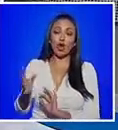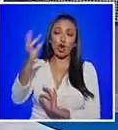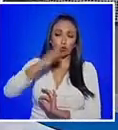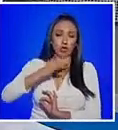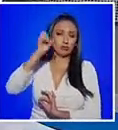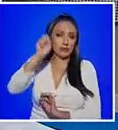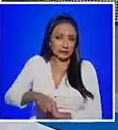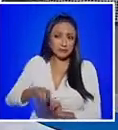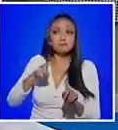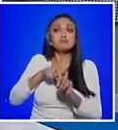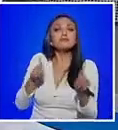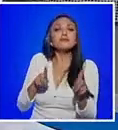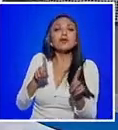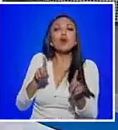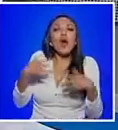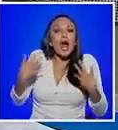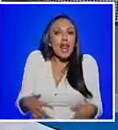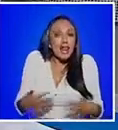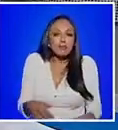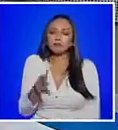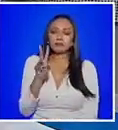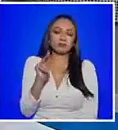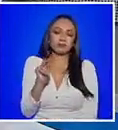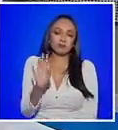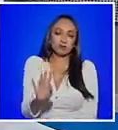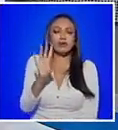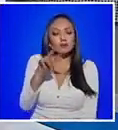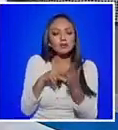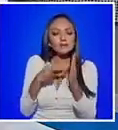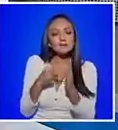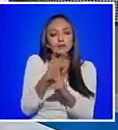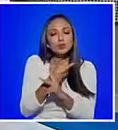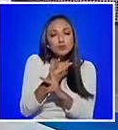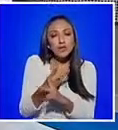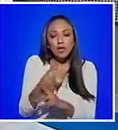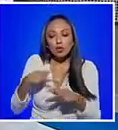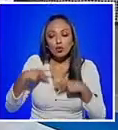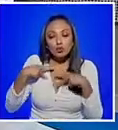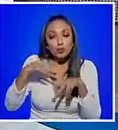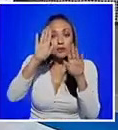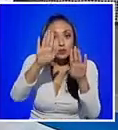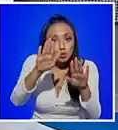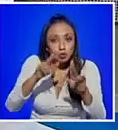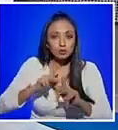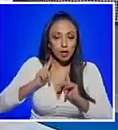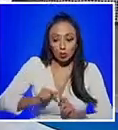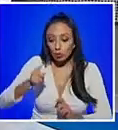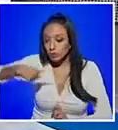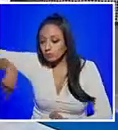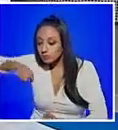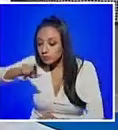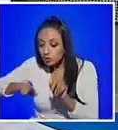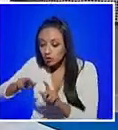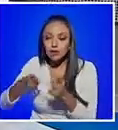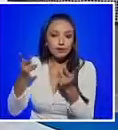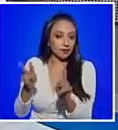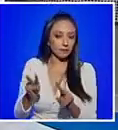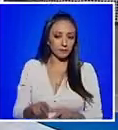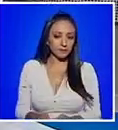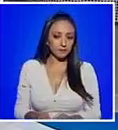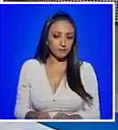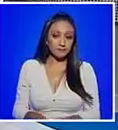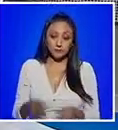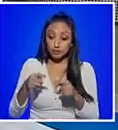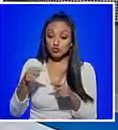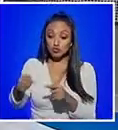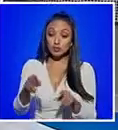vecinos. Vayan, por favor, en busca de vida para evitar mayores inconvenientes con su salud y la salud de sus seres queridos. queridos. Recuerda que estamos a las puertas de un